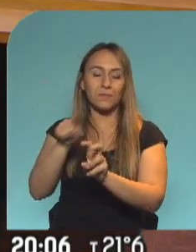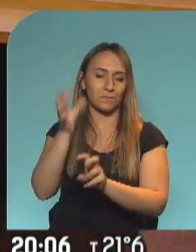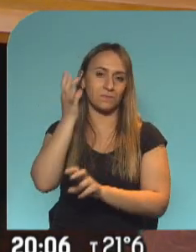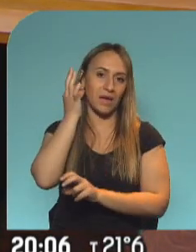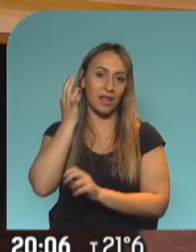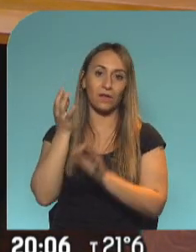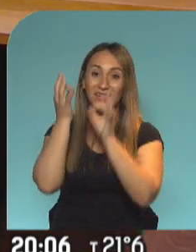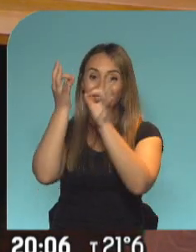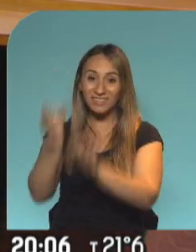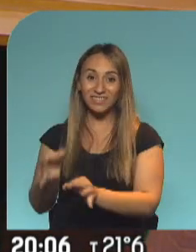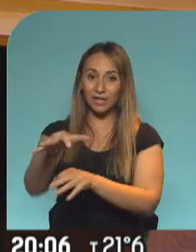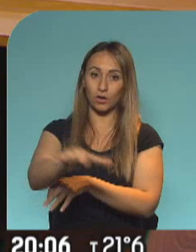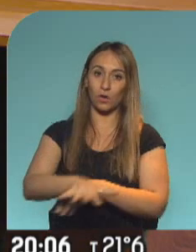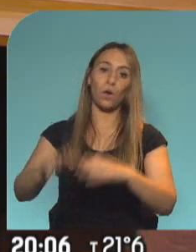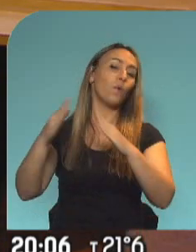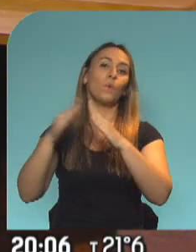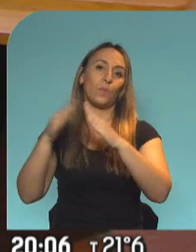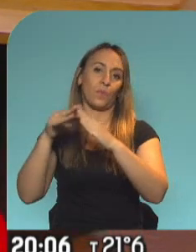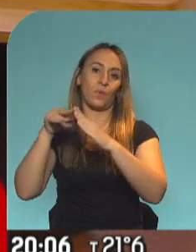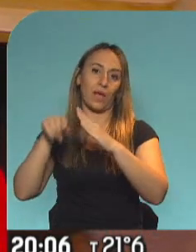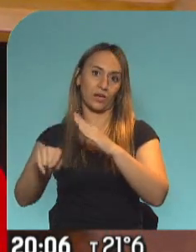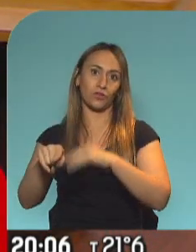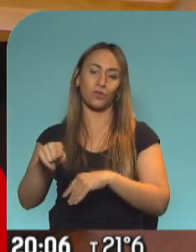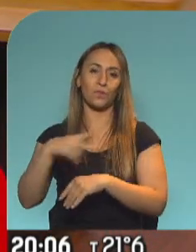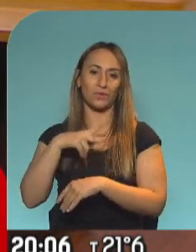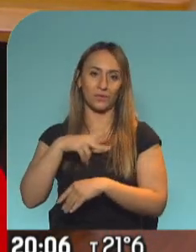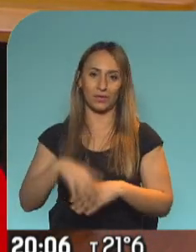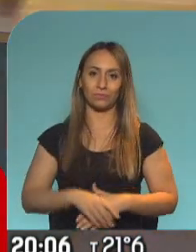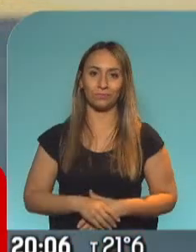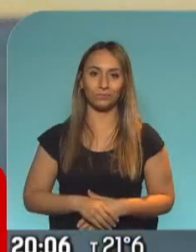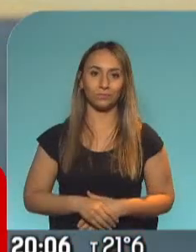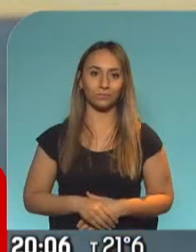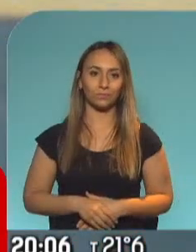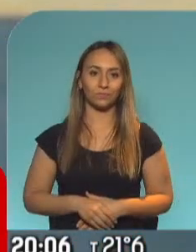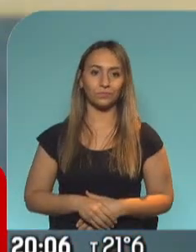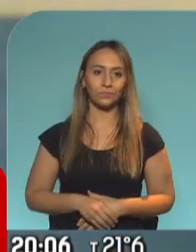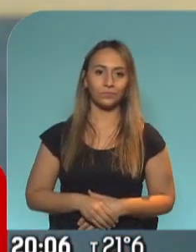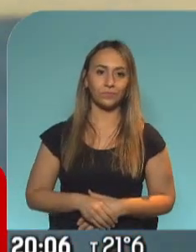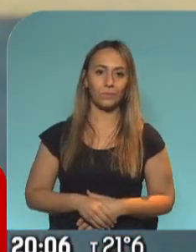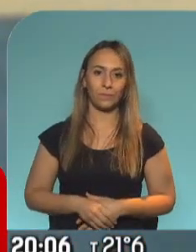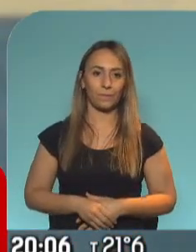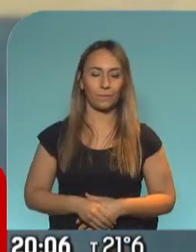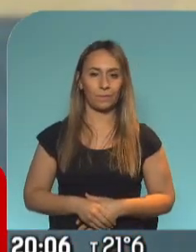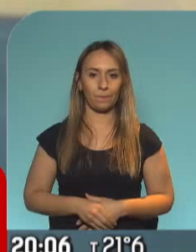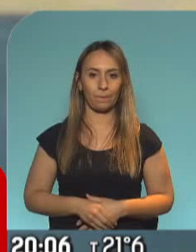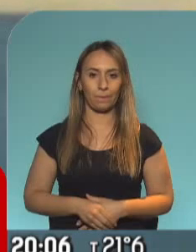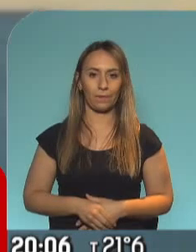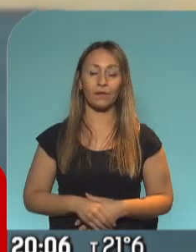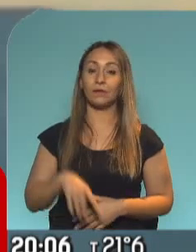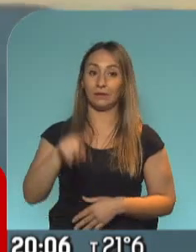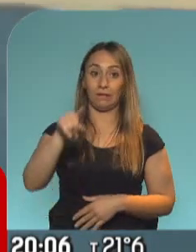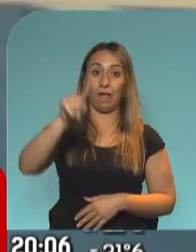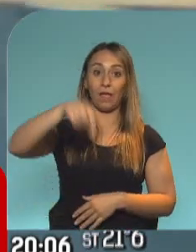donde se van a hospedar los próximos días allí donde estuvo alfredo simón escuchamos el informe ahí está